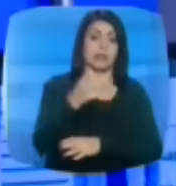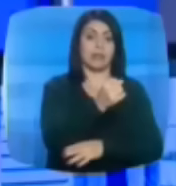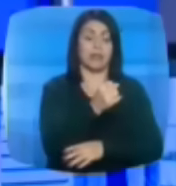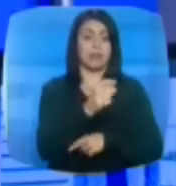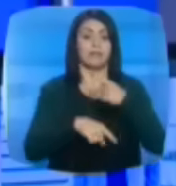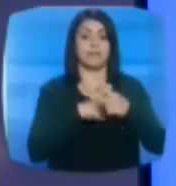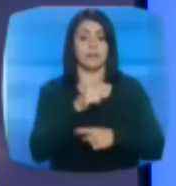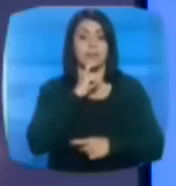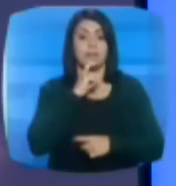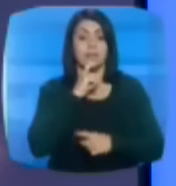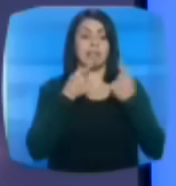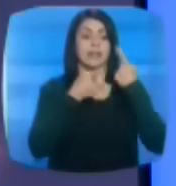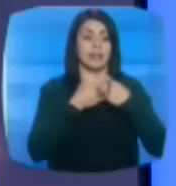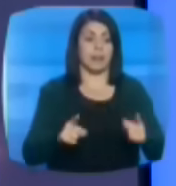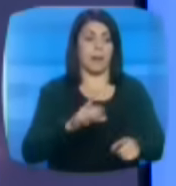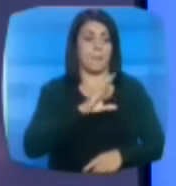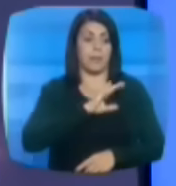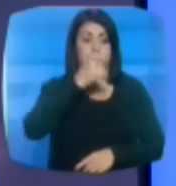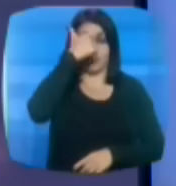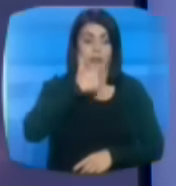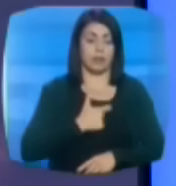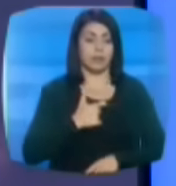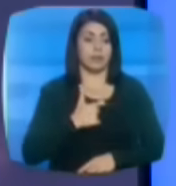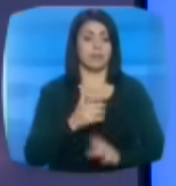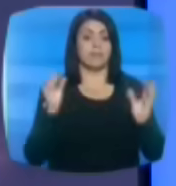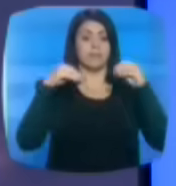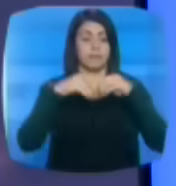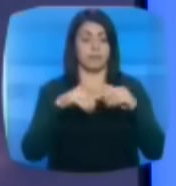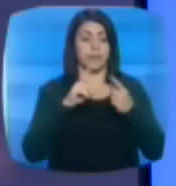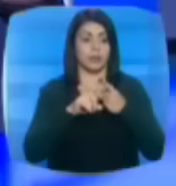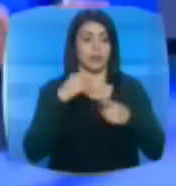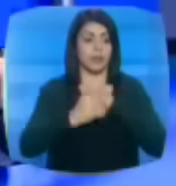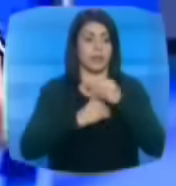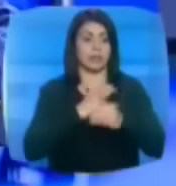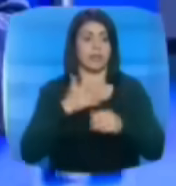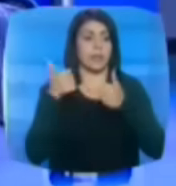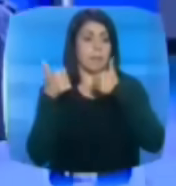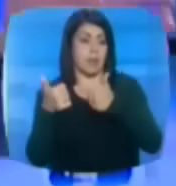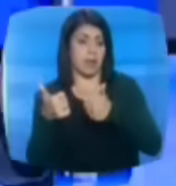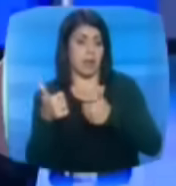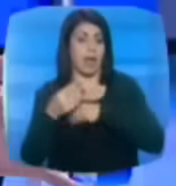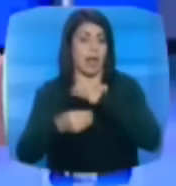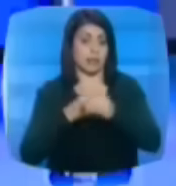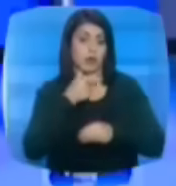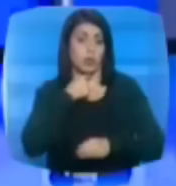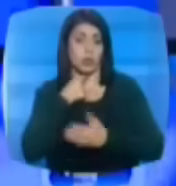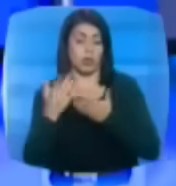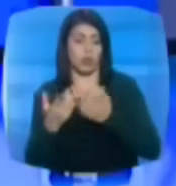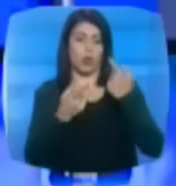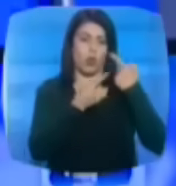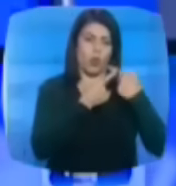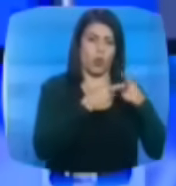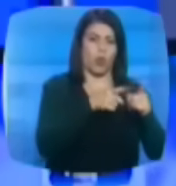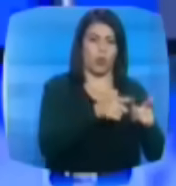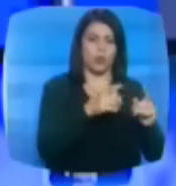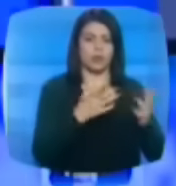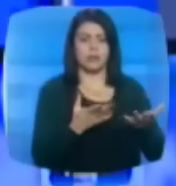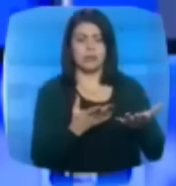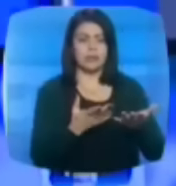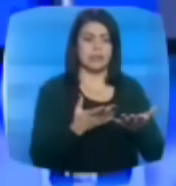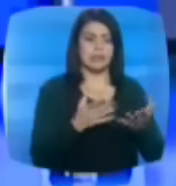sí que saber diferenciar incluso el éxito personal y el éxito convencional. Uno, que te haga sentir bien, hacer lo que te guste, y el otro tiene que ver